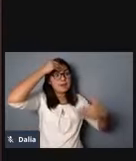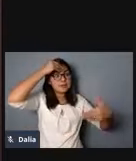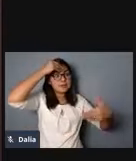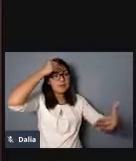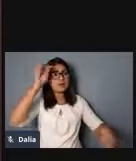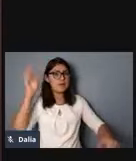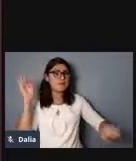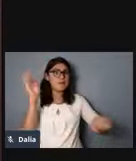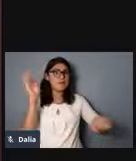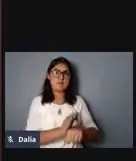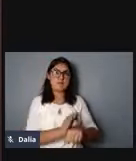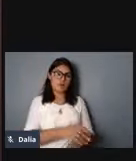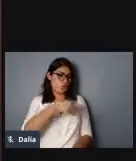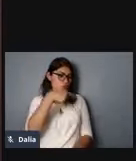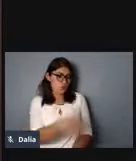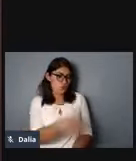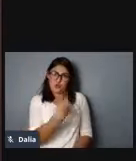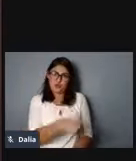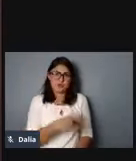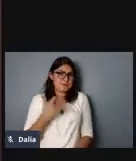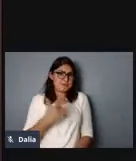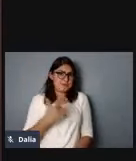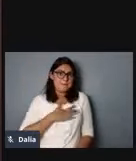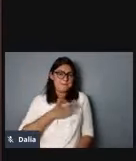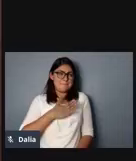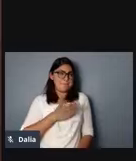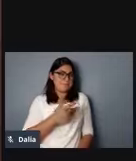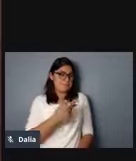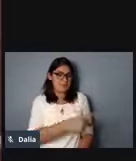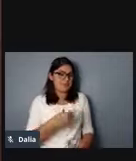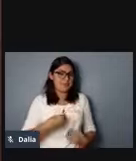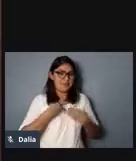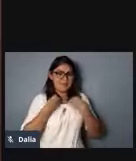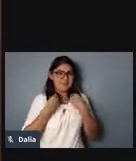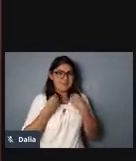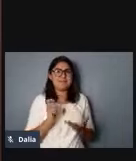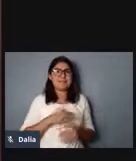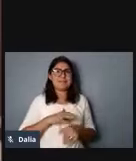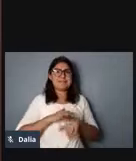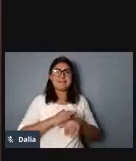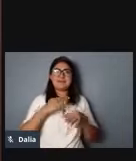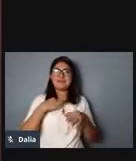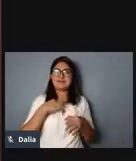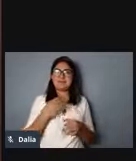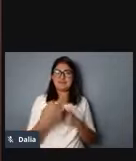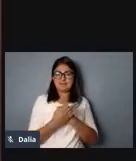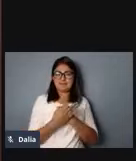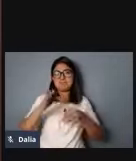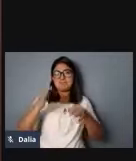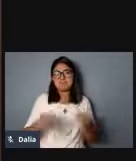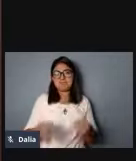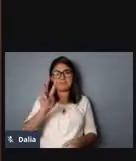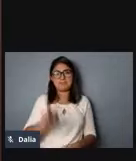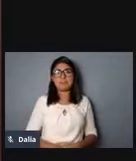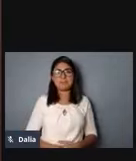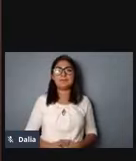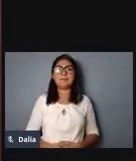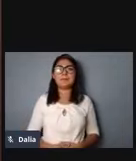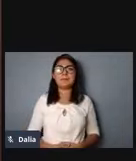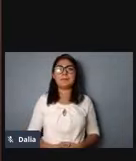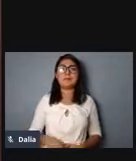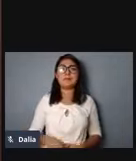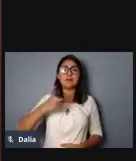y habrá otras que son perfectamente inútiles. Y es que, ¿por qué no se va a decir? Si ellos lo sienten, si ellos lo